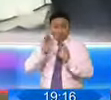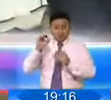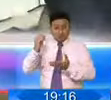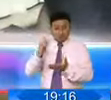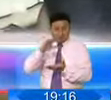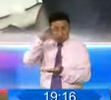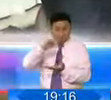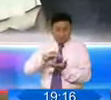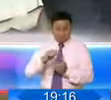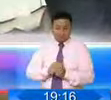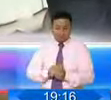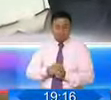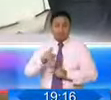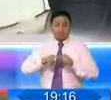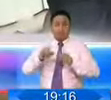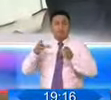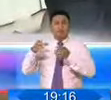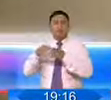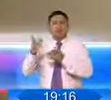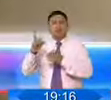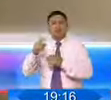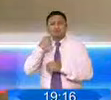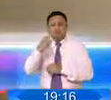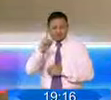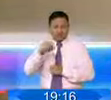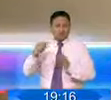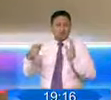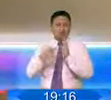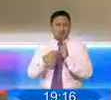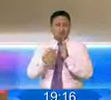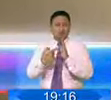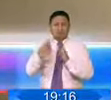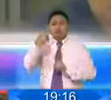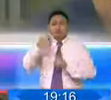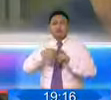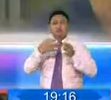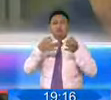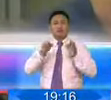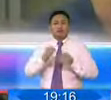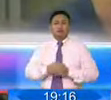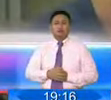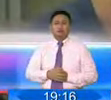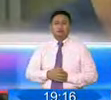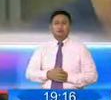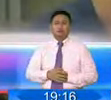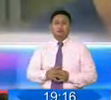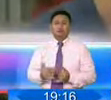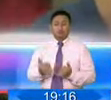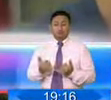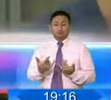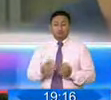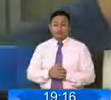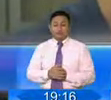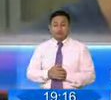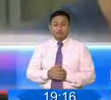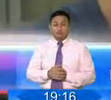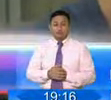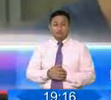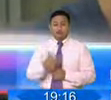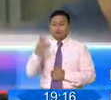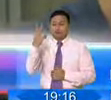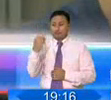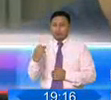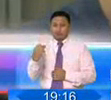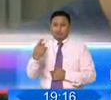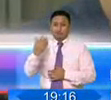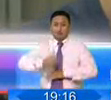tasa, calificada por algunos sectores como impuesto, fue presentada en febrero. Hoy tenemos una sentencia negativa de la Corte Nacional, no